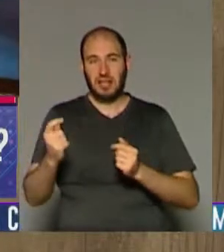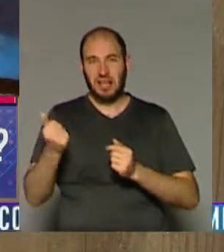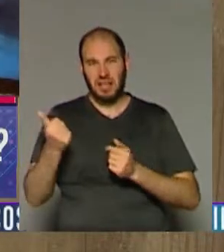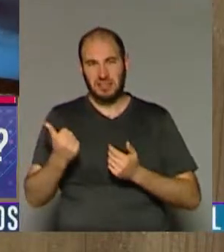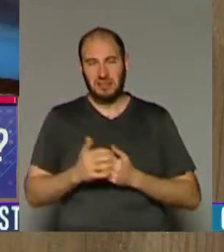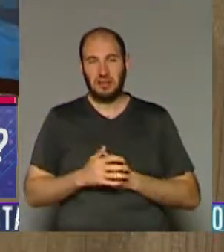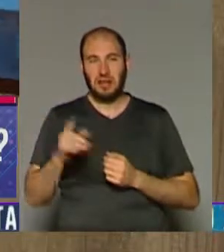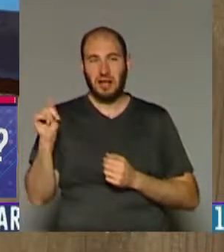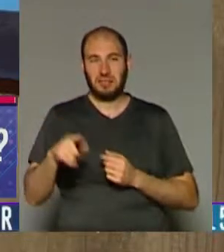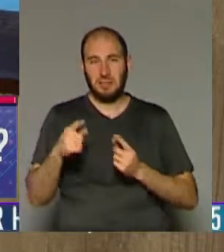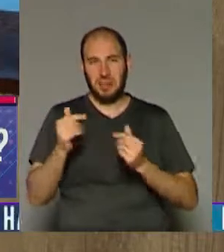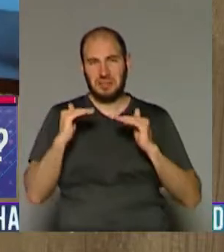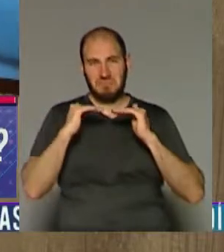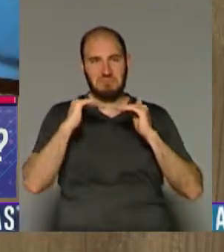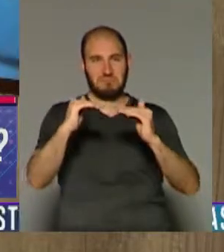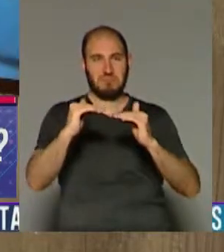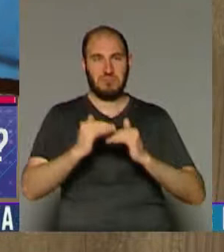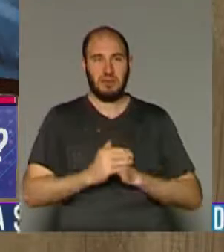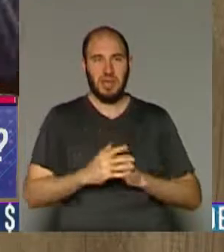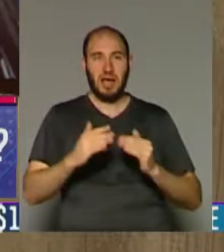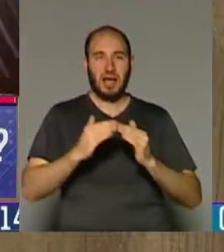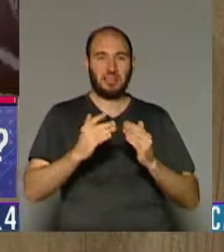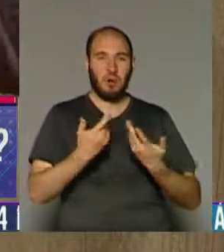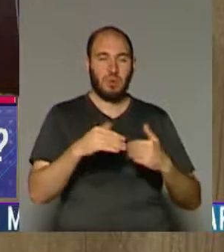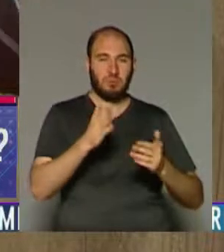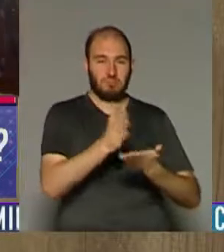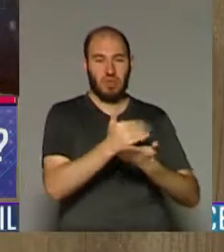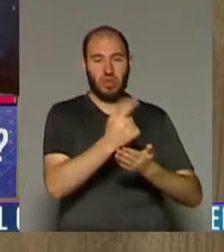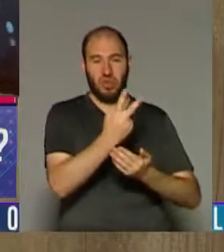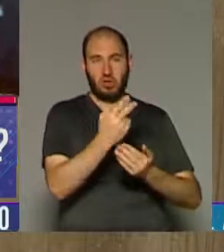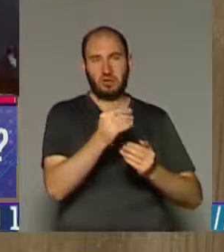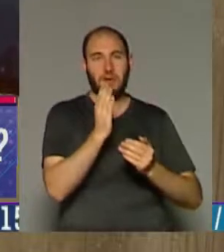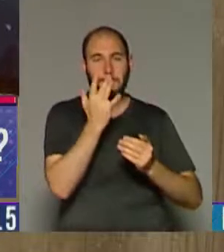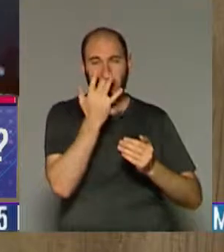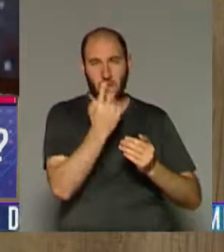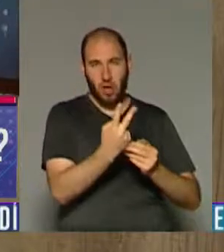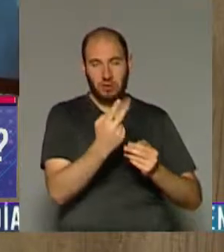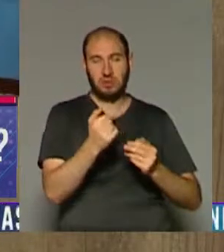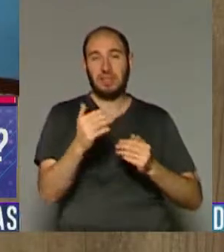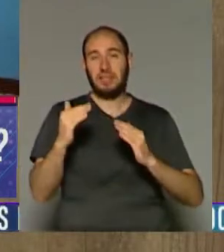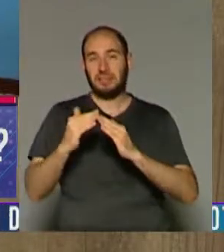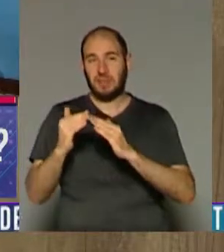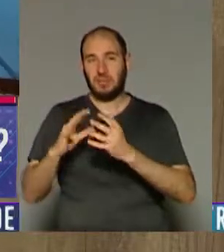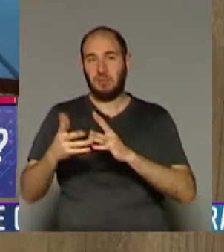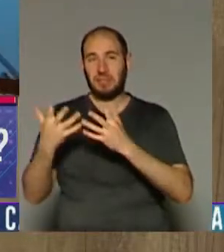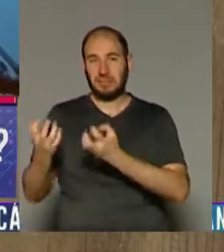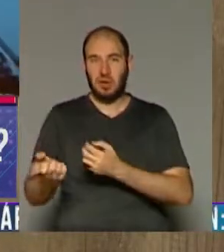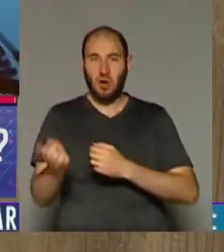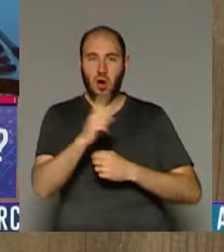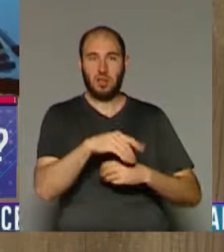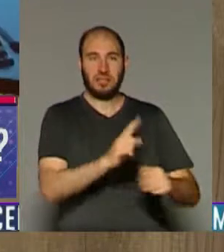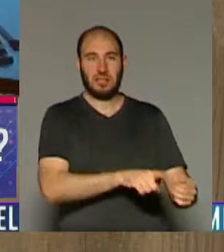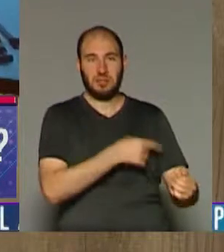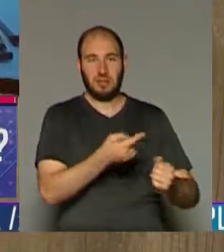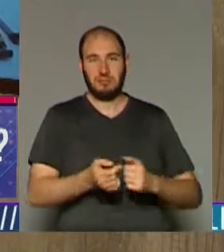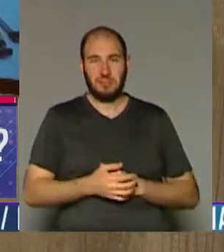prácticamente es el mismo precio, una casa tipo de 2 habitaciones, un baño, a la hora de una casa de sistema en seco y una casa de sistema